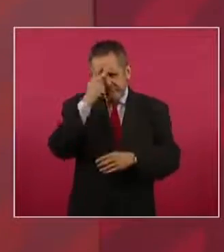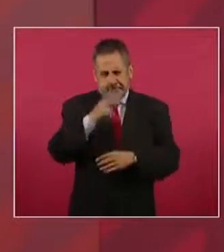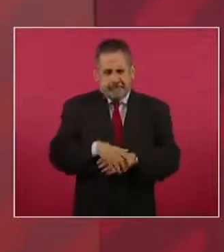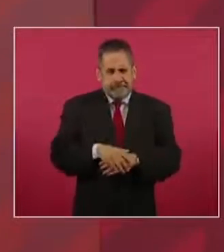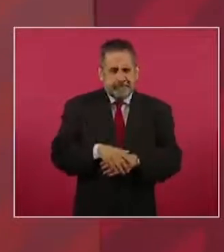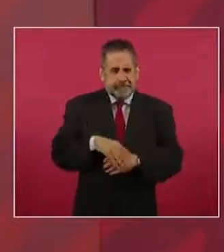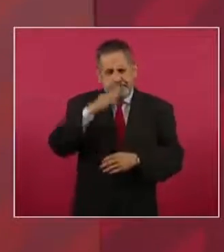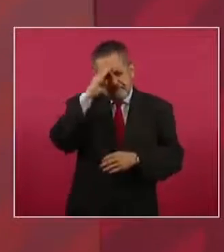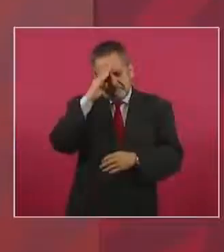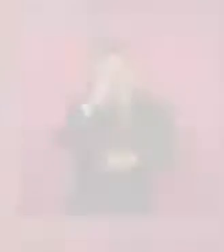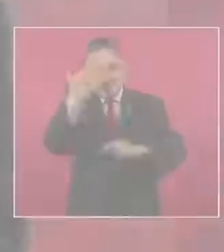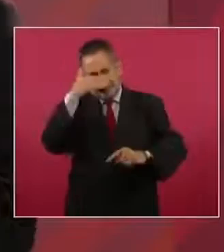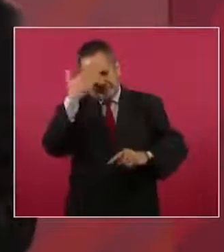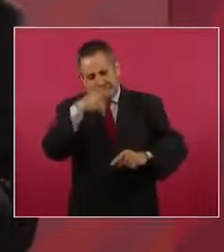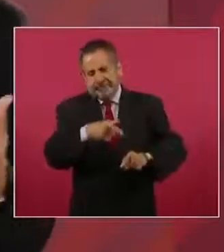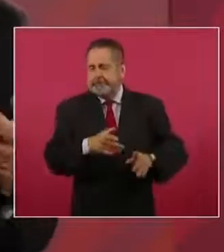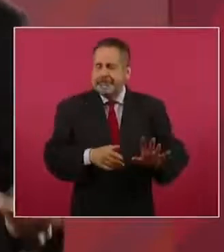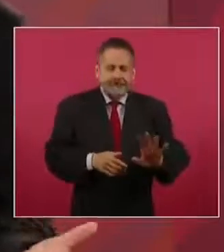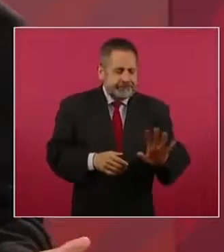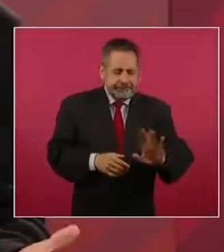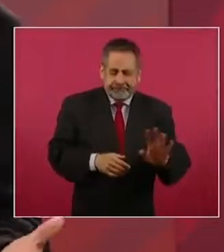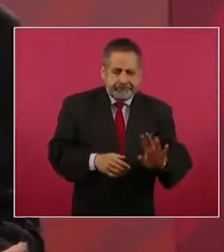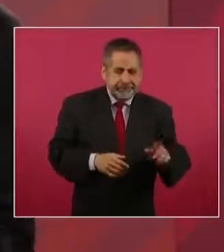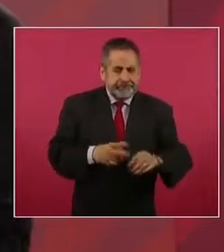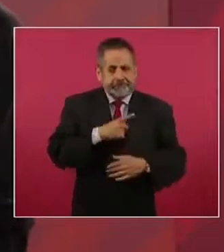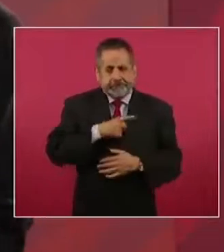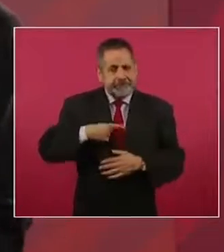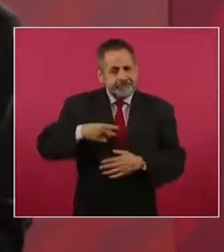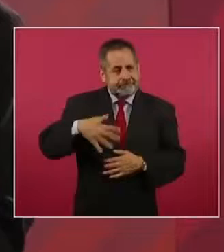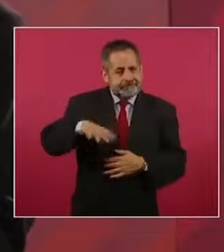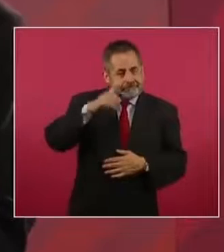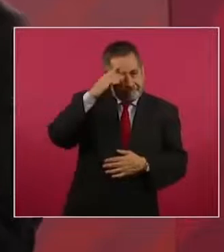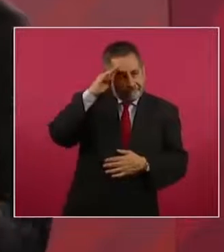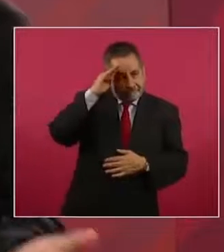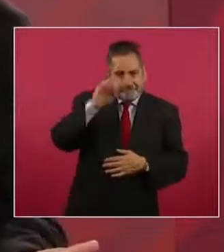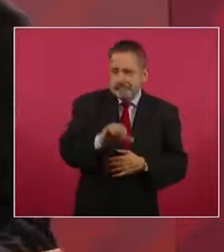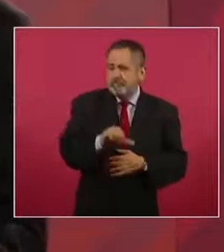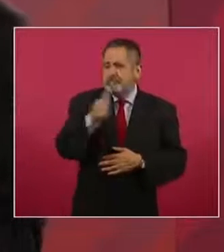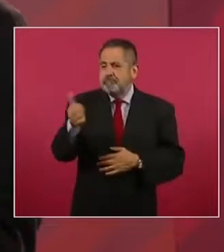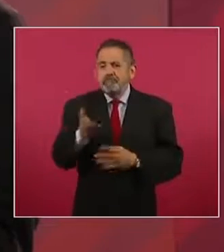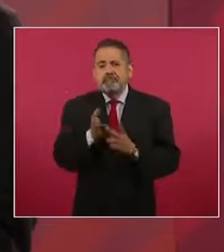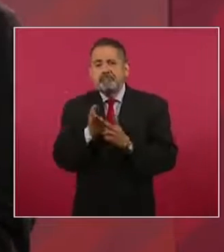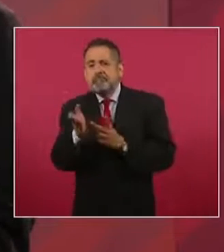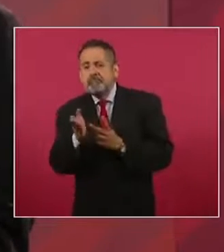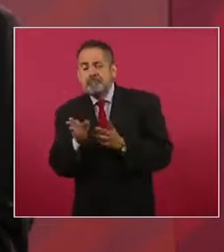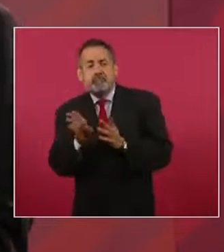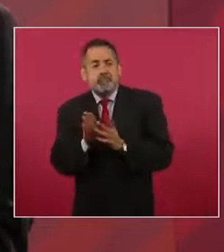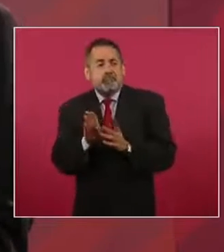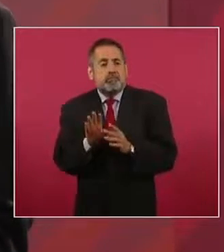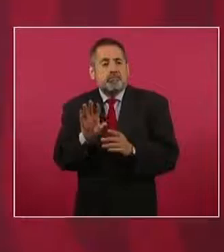fórmula. Hay que buscar otras opciones